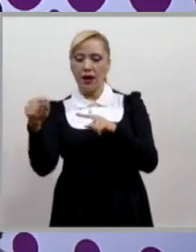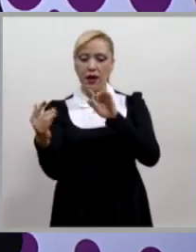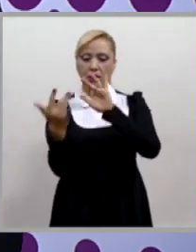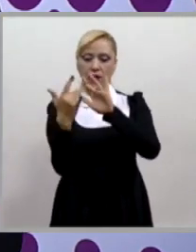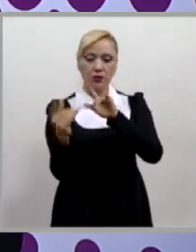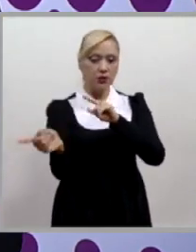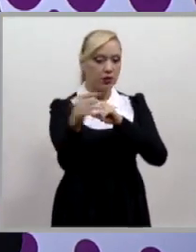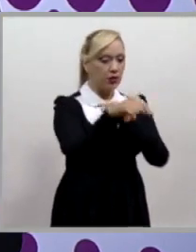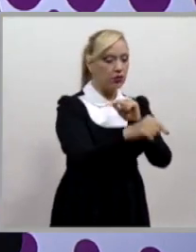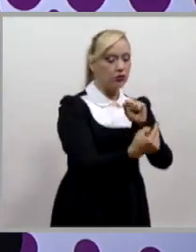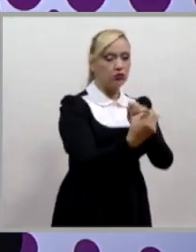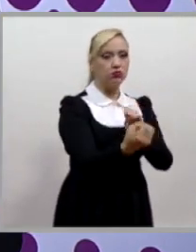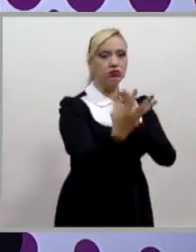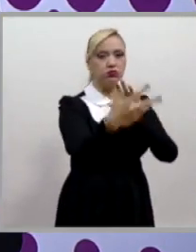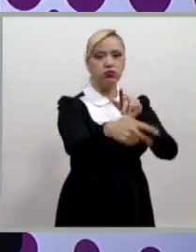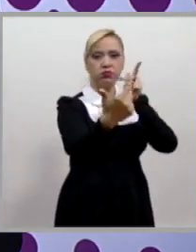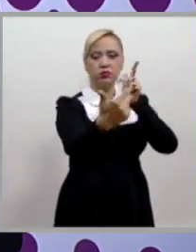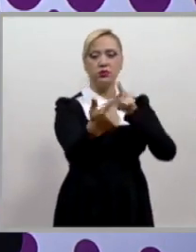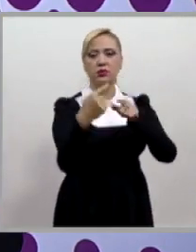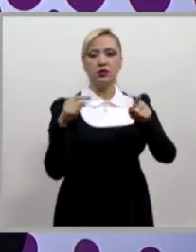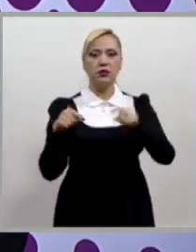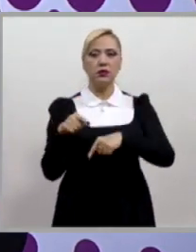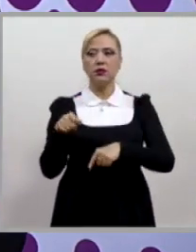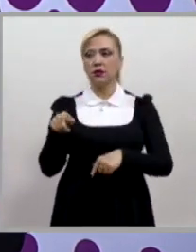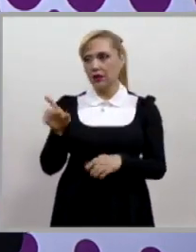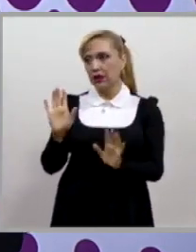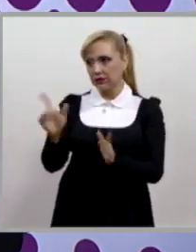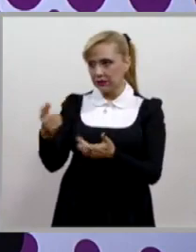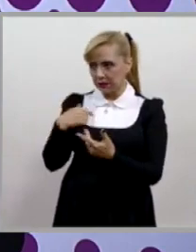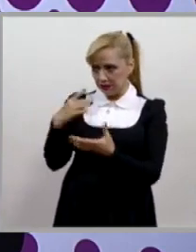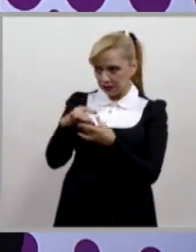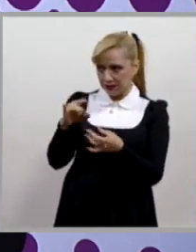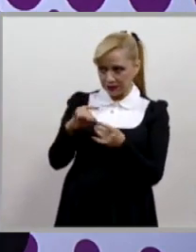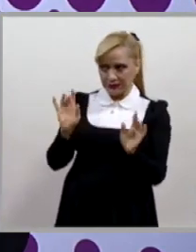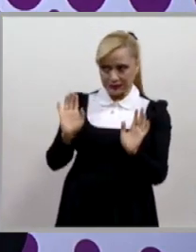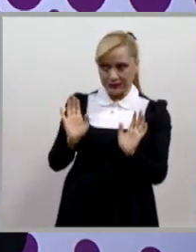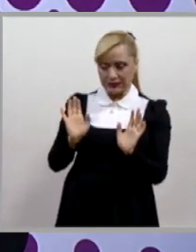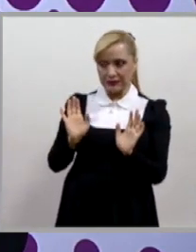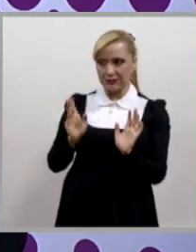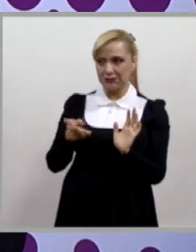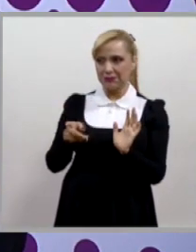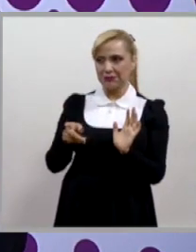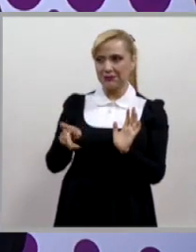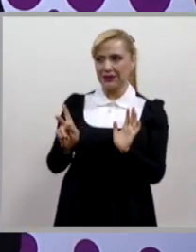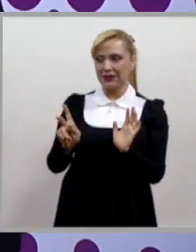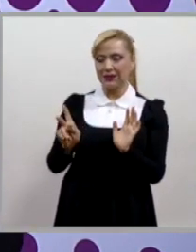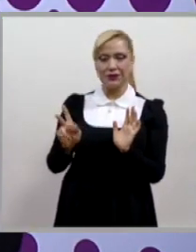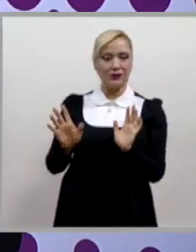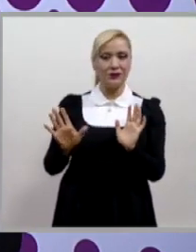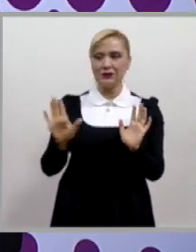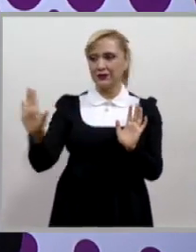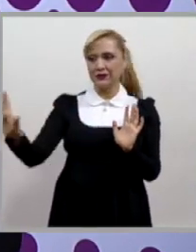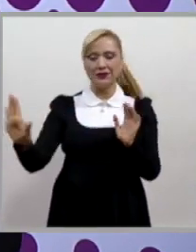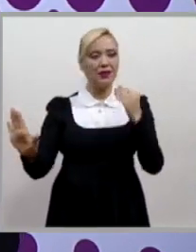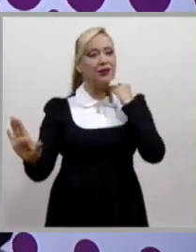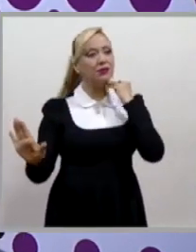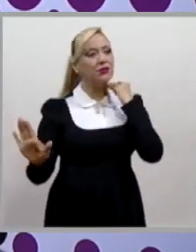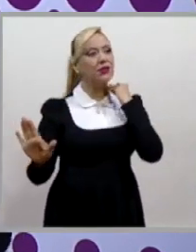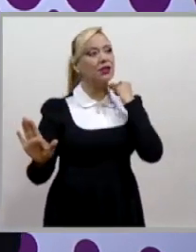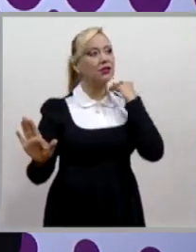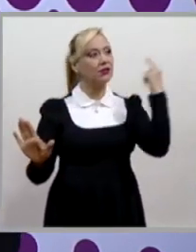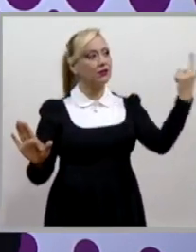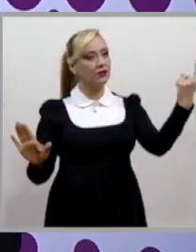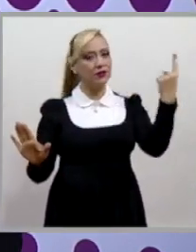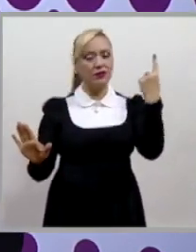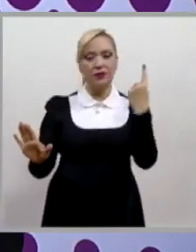la interfaz con el usuario no tenga problemas, pero pues si tenemos alguien que lo realiza que no es abogado, por eso